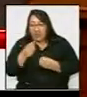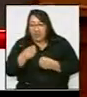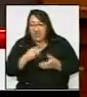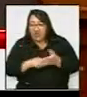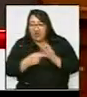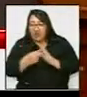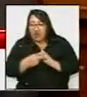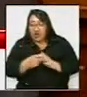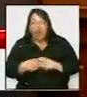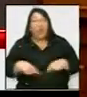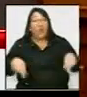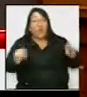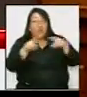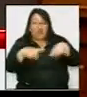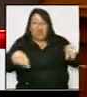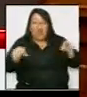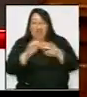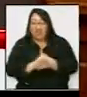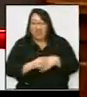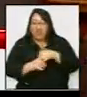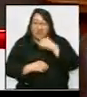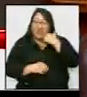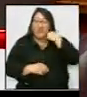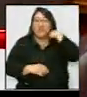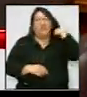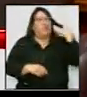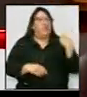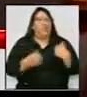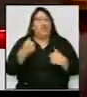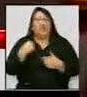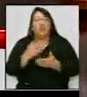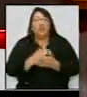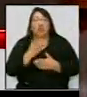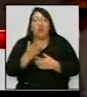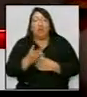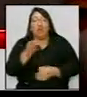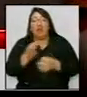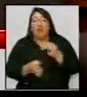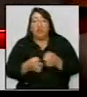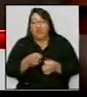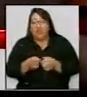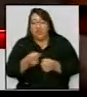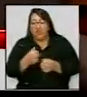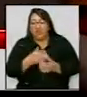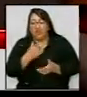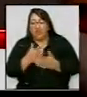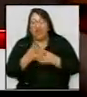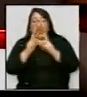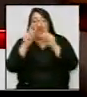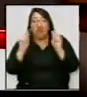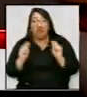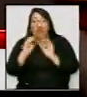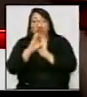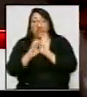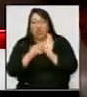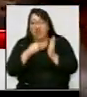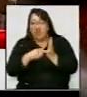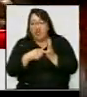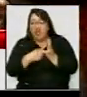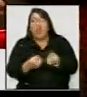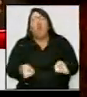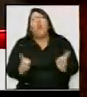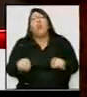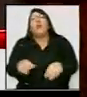resulta que ustedes, señores, tienen una sentencia, presidente. La sentencia del Tribunal Constitucional, ¿de cuándo